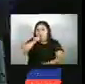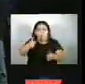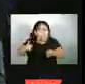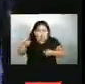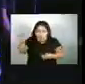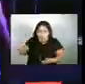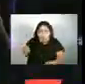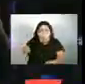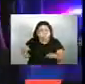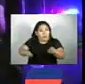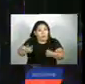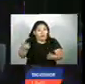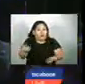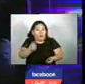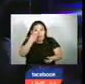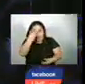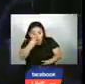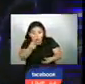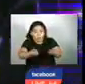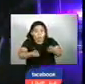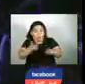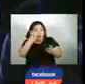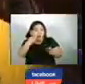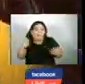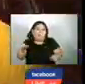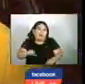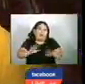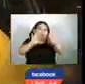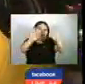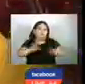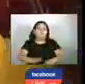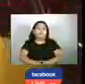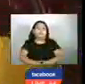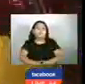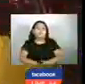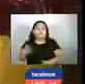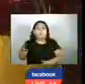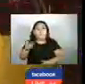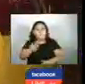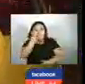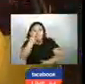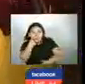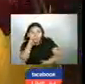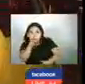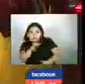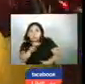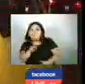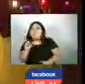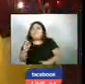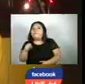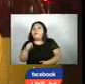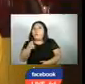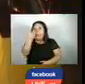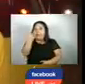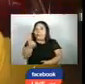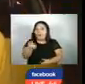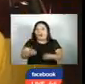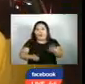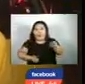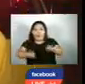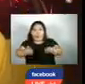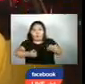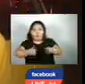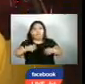bien, hombre. Él se durmió. Es accidente de tránsito. Según nos relatan los testigos oculares, uno de los vehículos se conducía